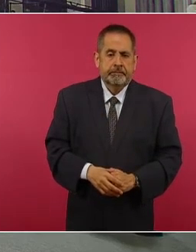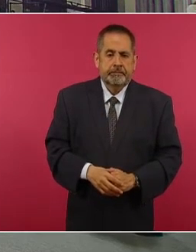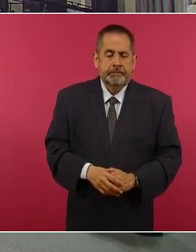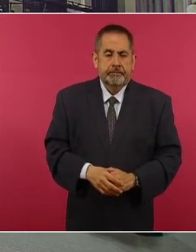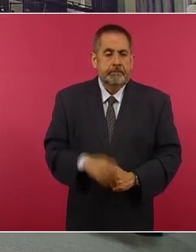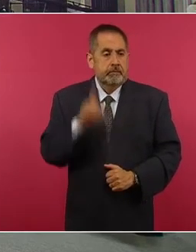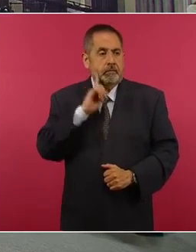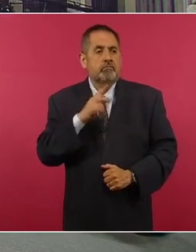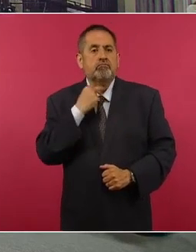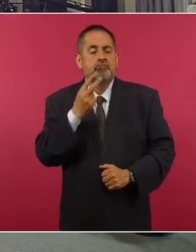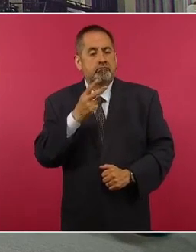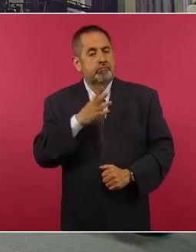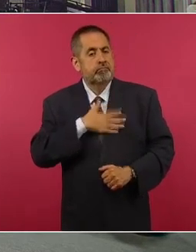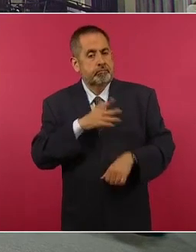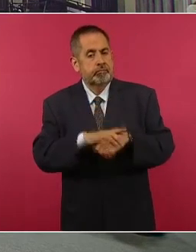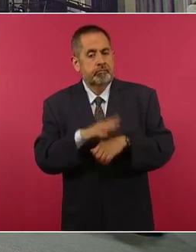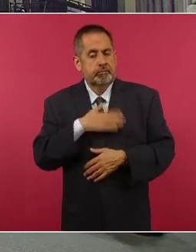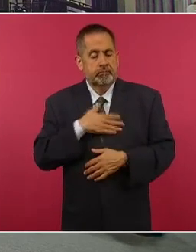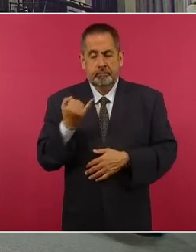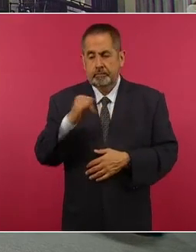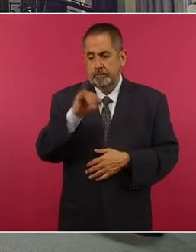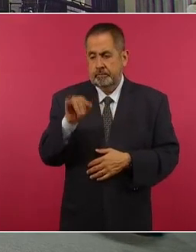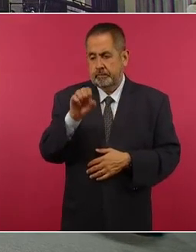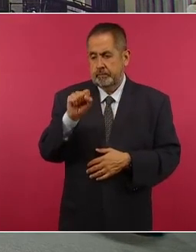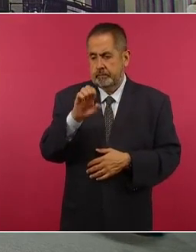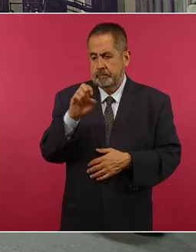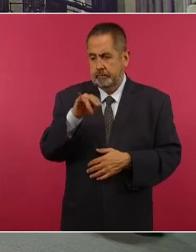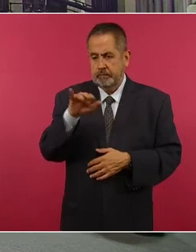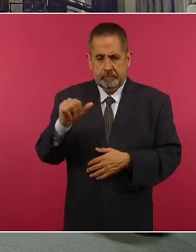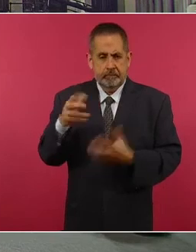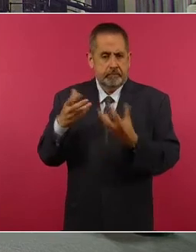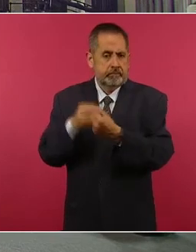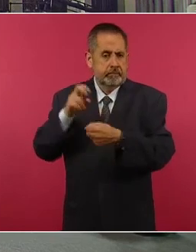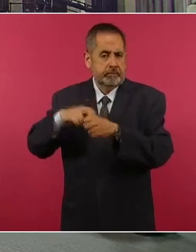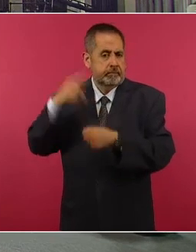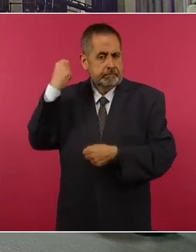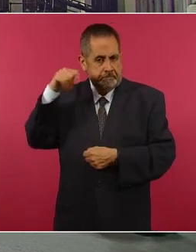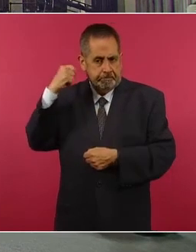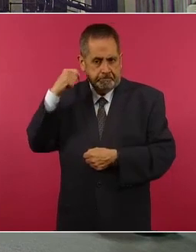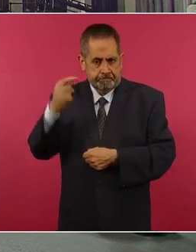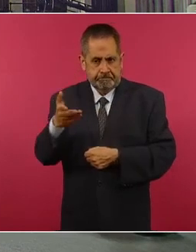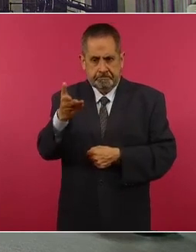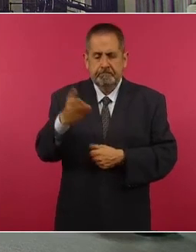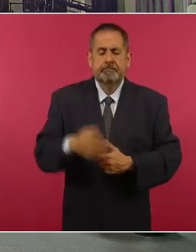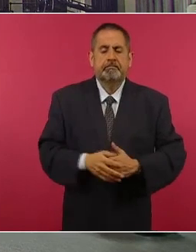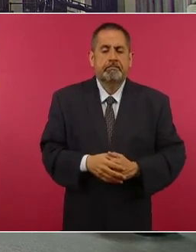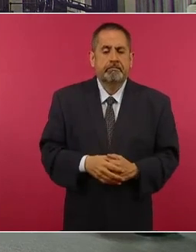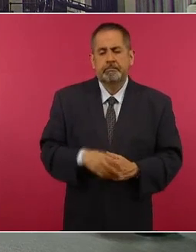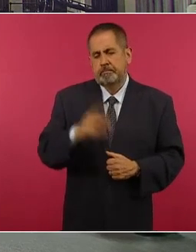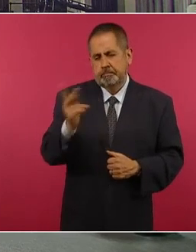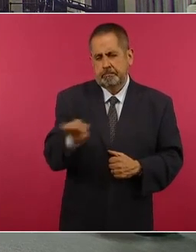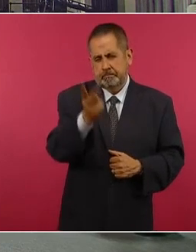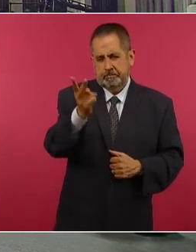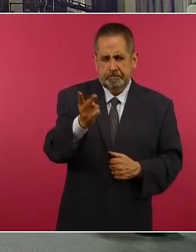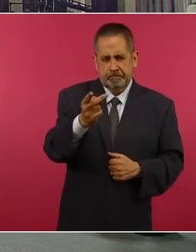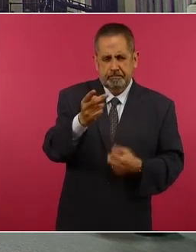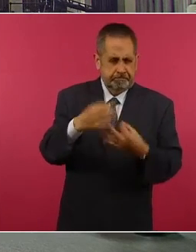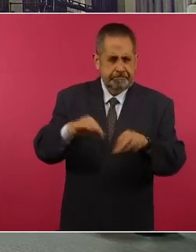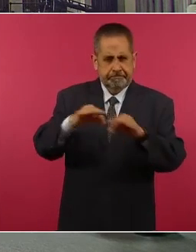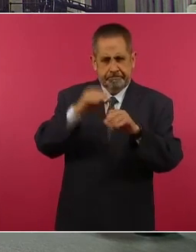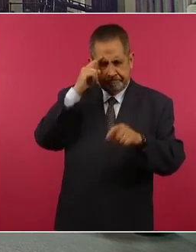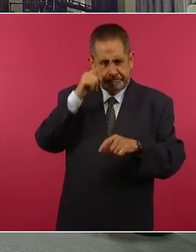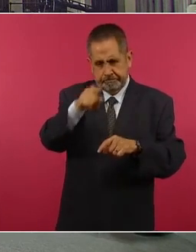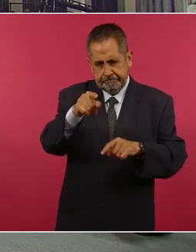Buenos días, señor presidente. Soy Yesenia Peralta, de Business Energy de Tabasco. Traigo una pregunta muy importante para